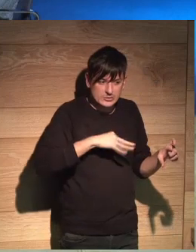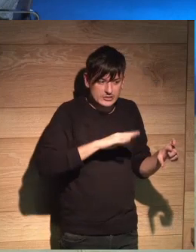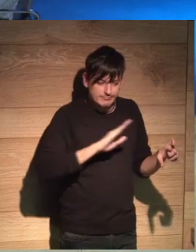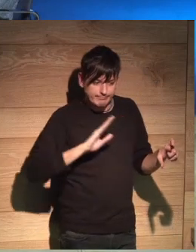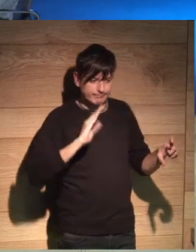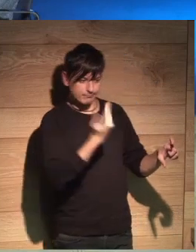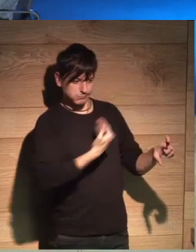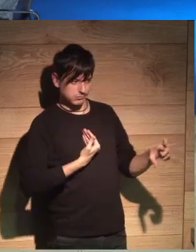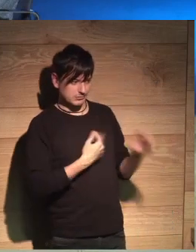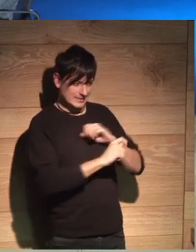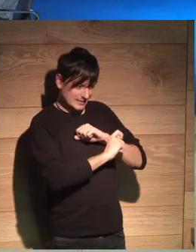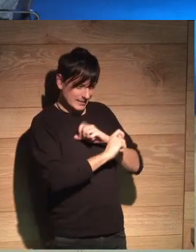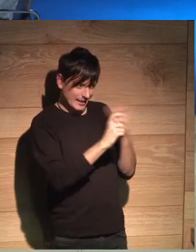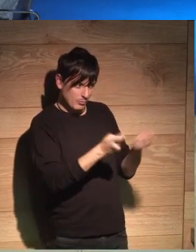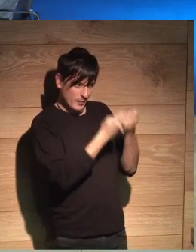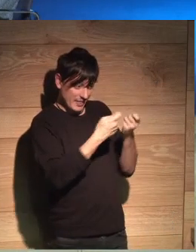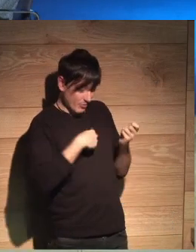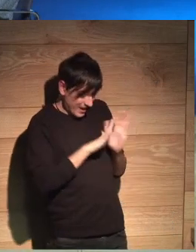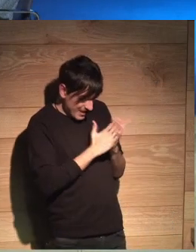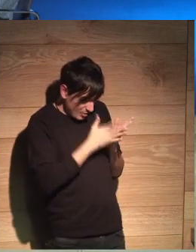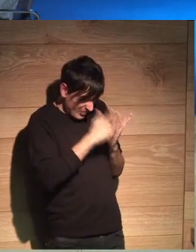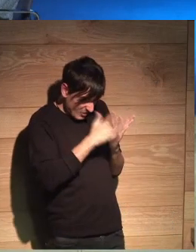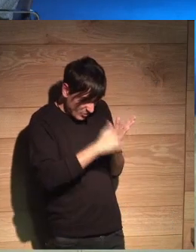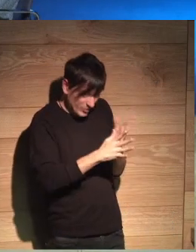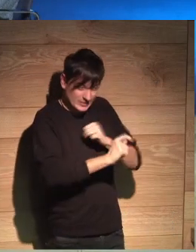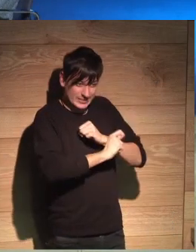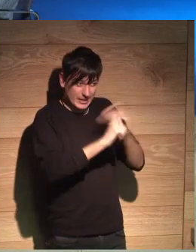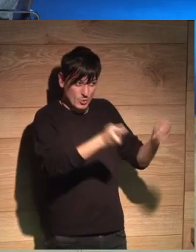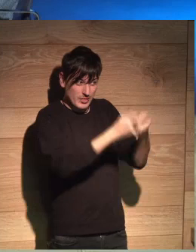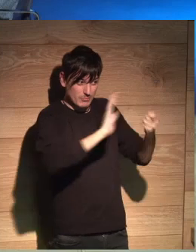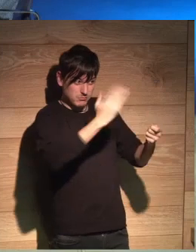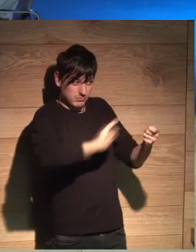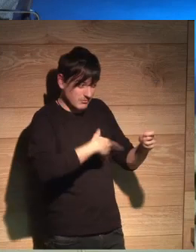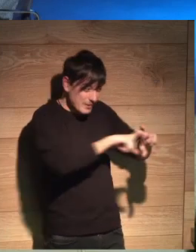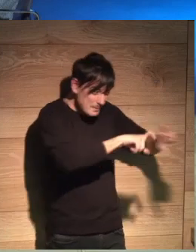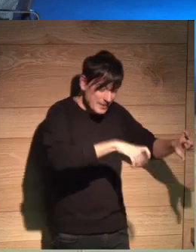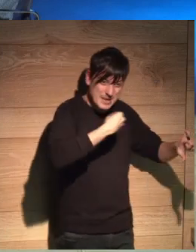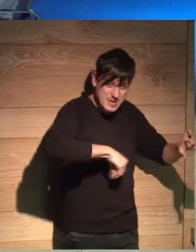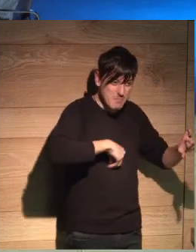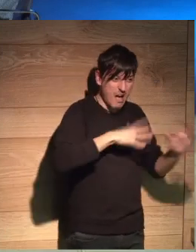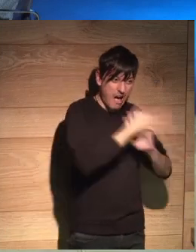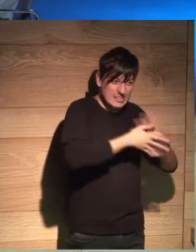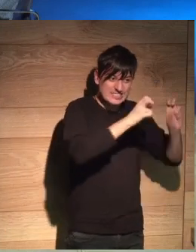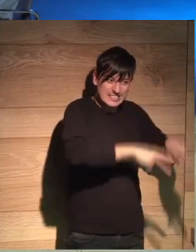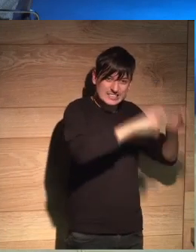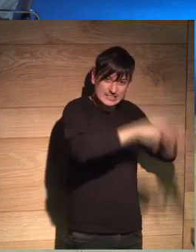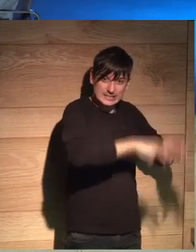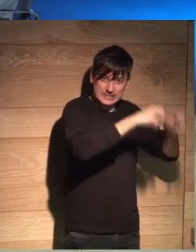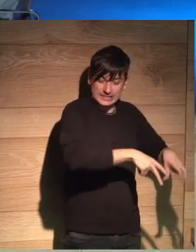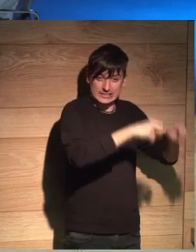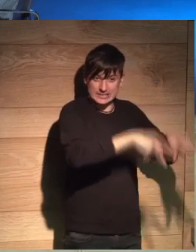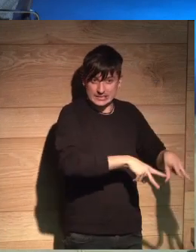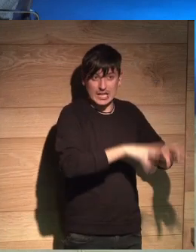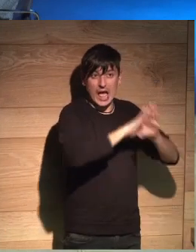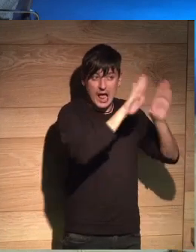las estrategias de publicidad que denuncio en el libro. ¿Por qué? Porque la misma empresa que está hablando del sin, y que había